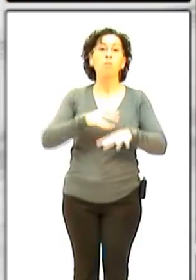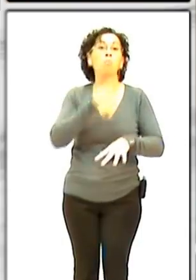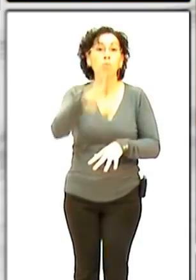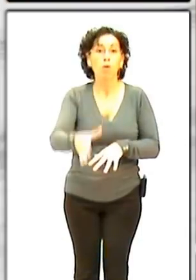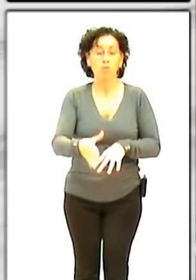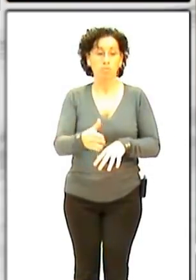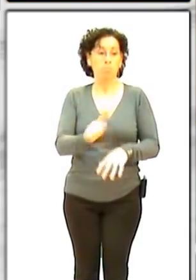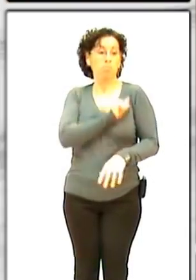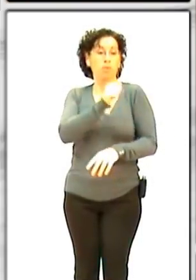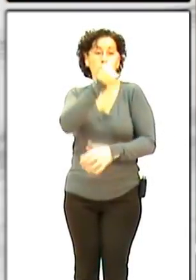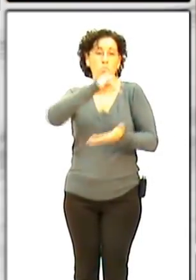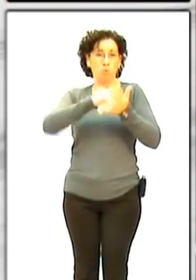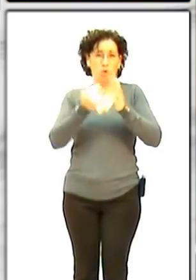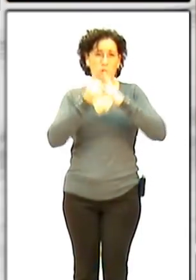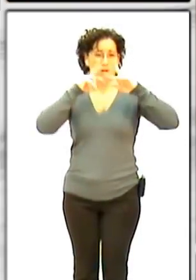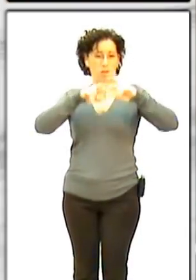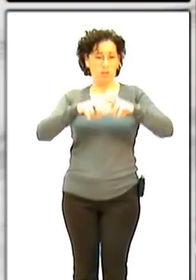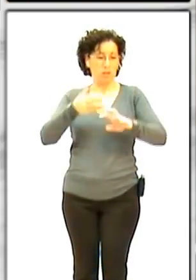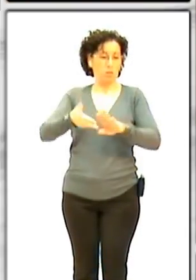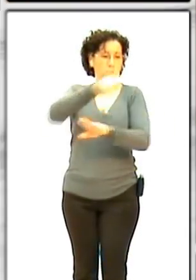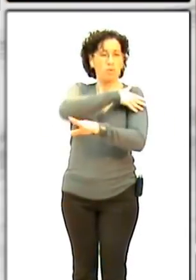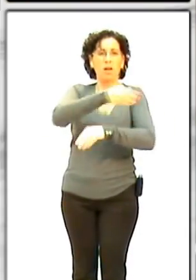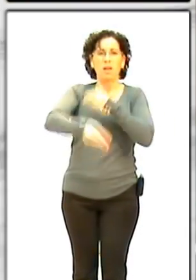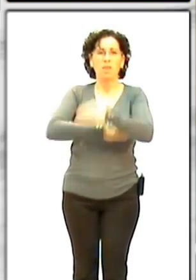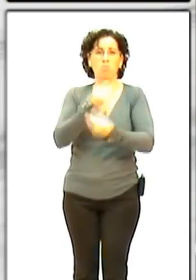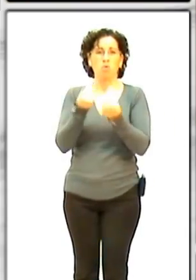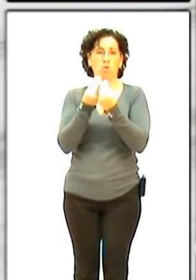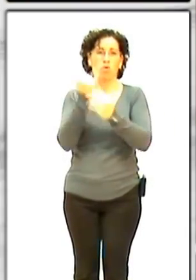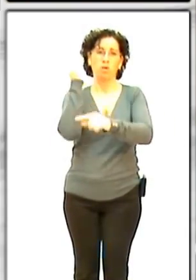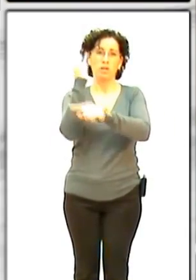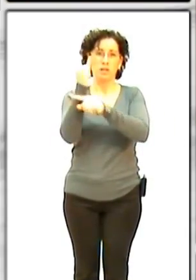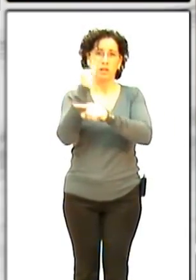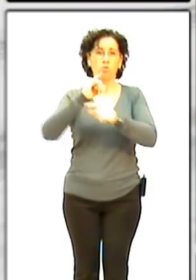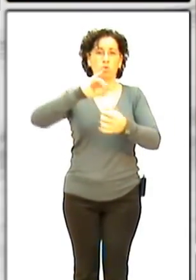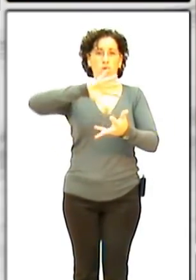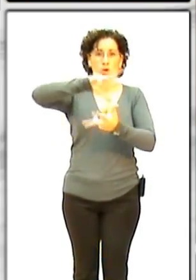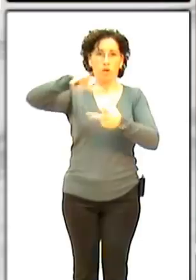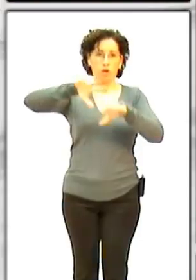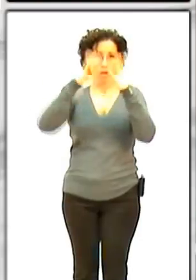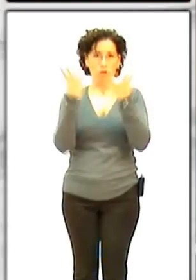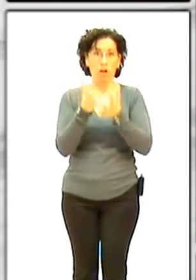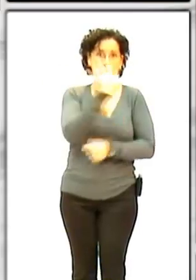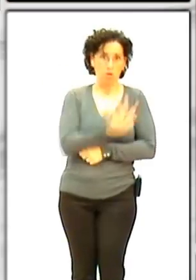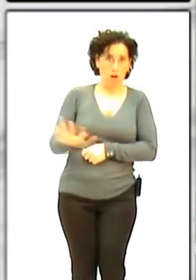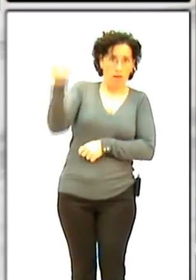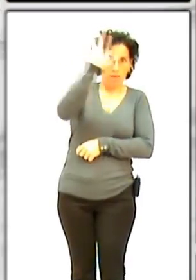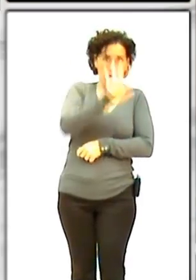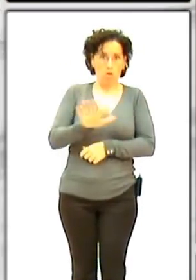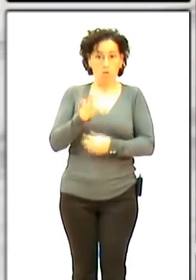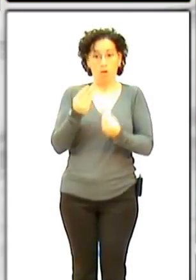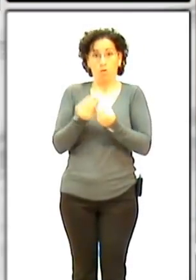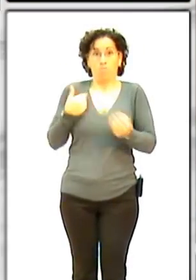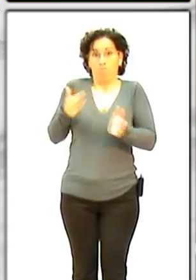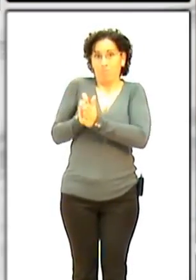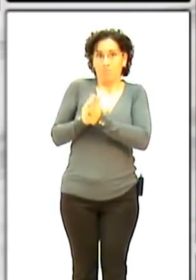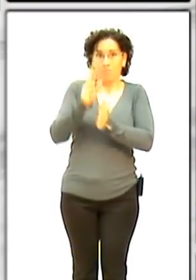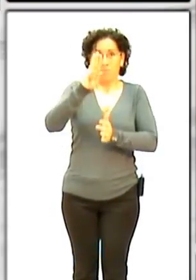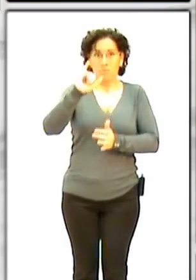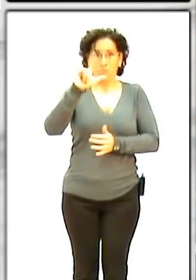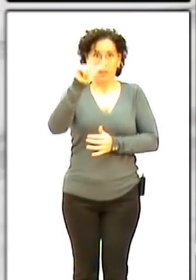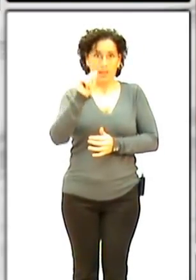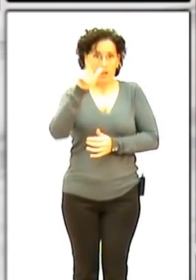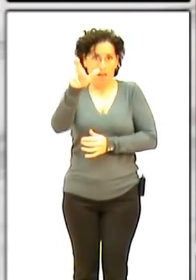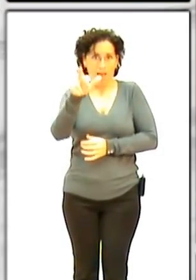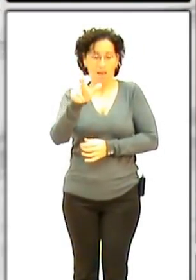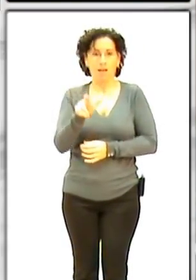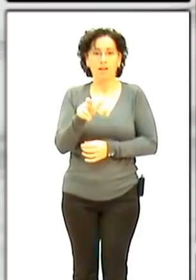un proyecto de investigación que hicimos con el Instituto Geográfico Nacional, con Pilar, que está aquí a mi lado,